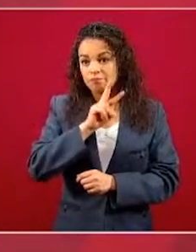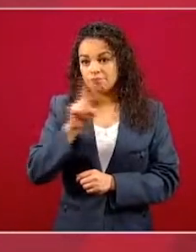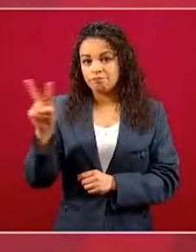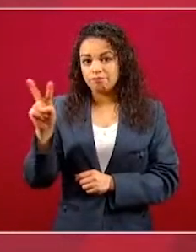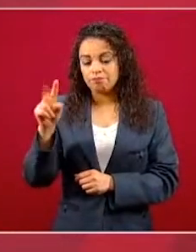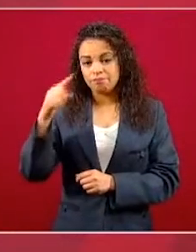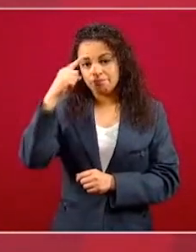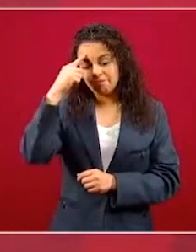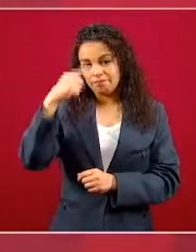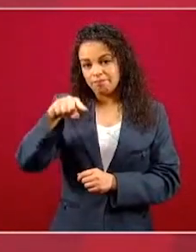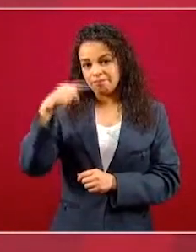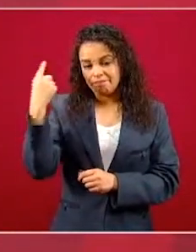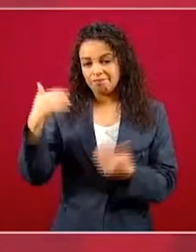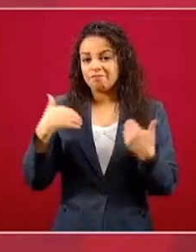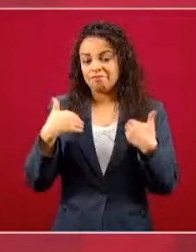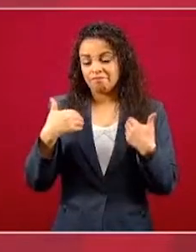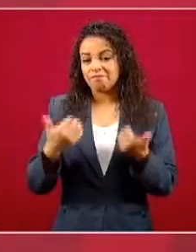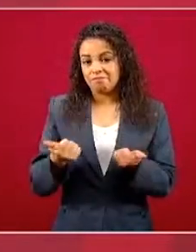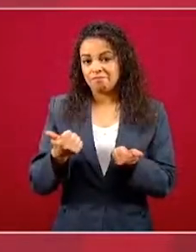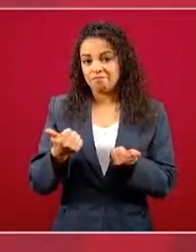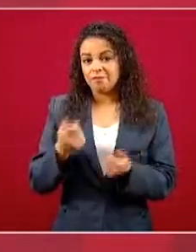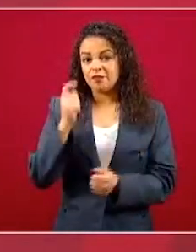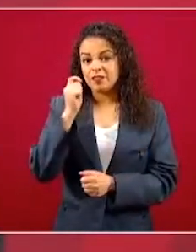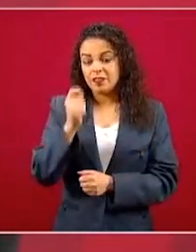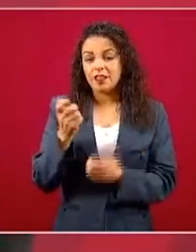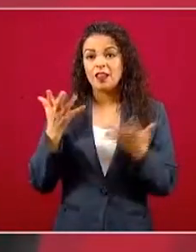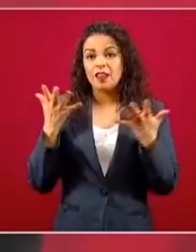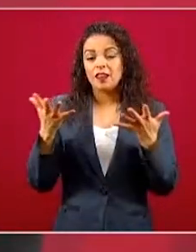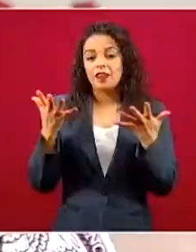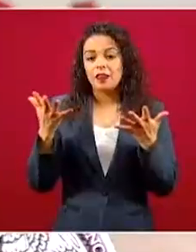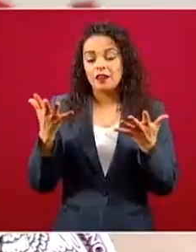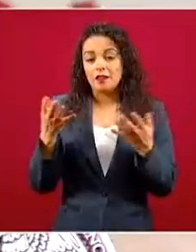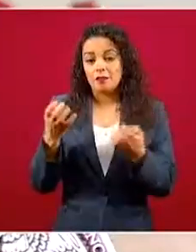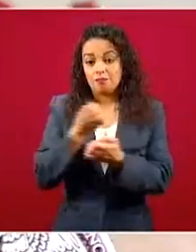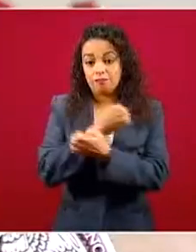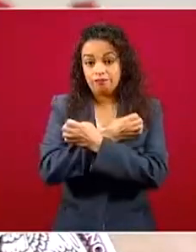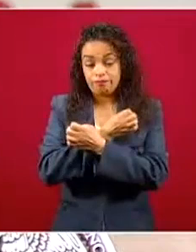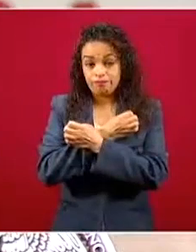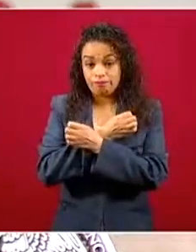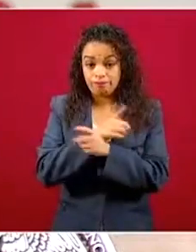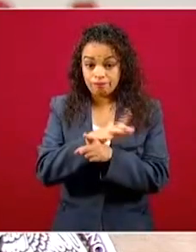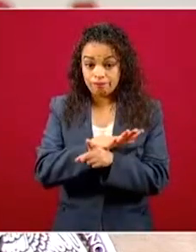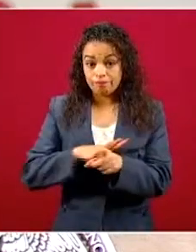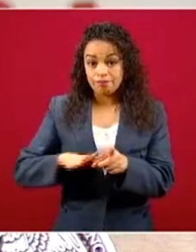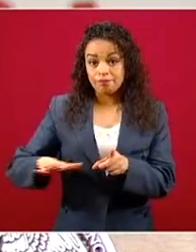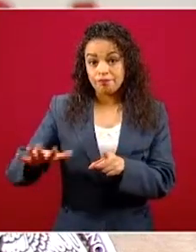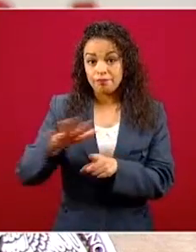de convertir la educación en un privilegio,